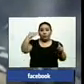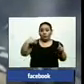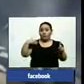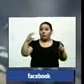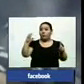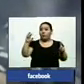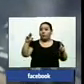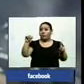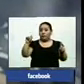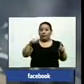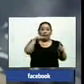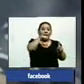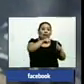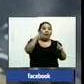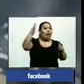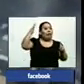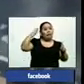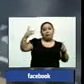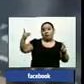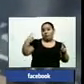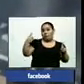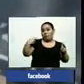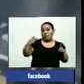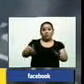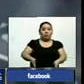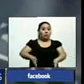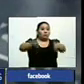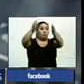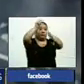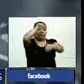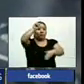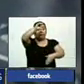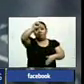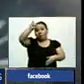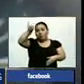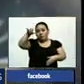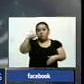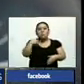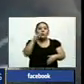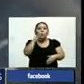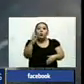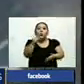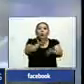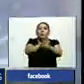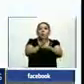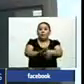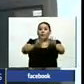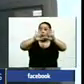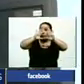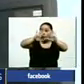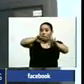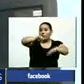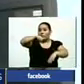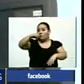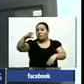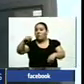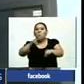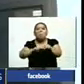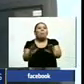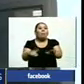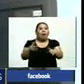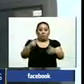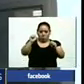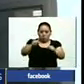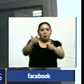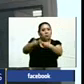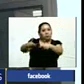Cristina Laine de Pérez, ex directora de la Corte de Cuentas de la República, tendrá que pagar una fianza de 10 mil dólares para continuar en